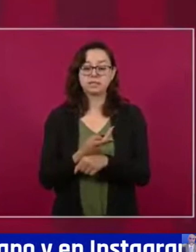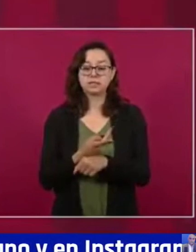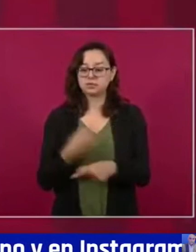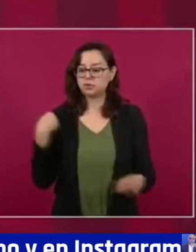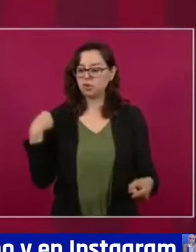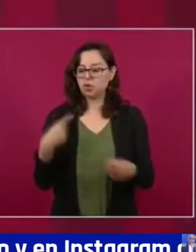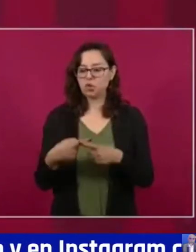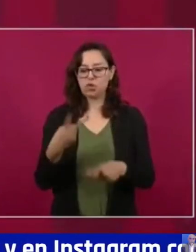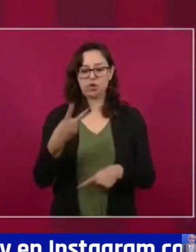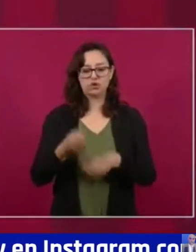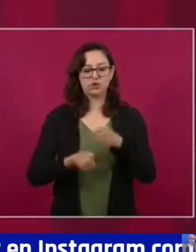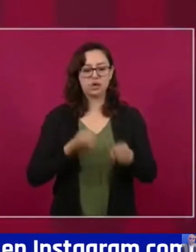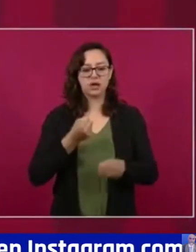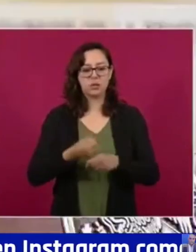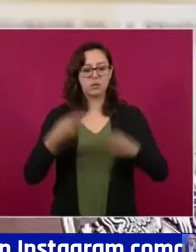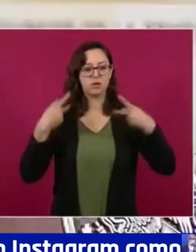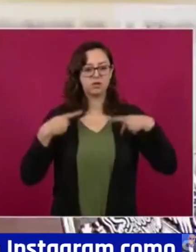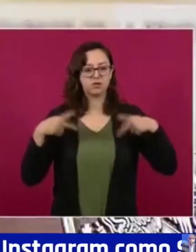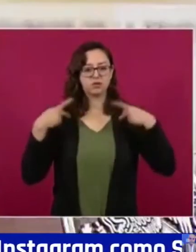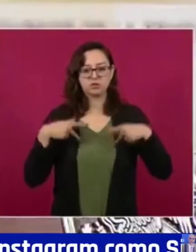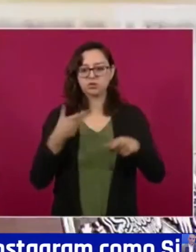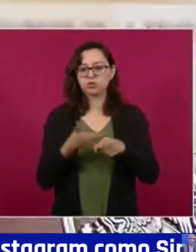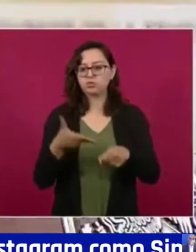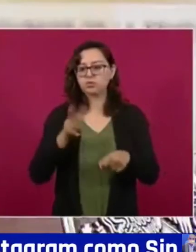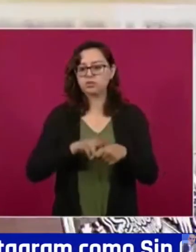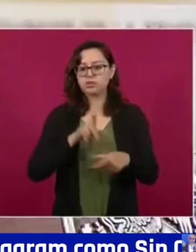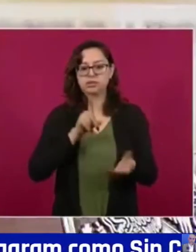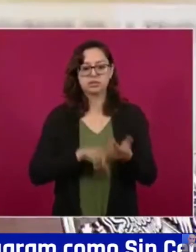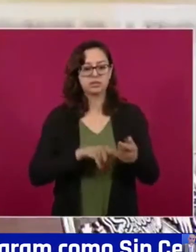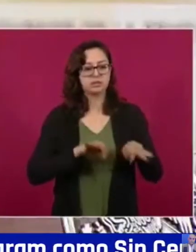Senado, dice, cuando el Senado